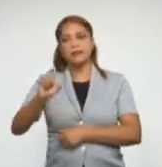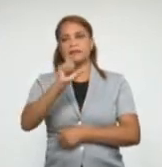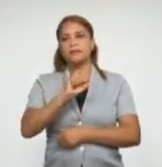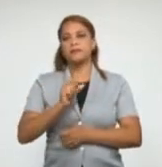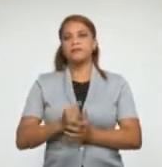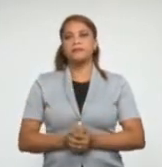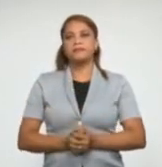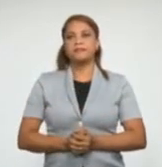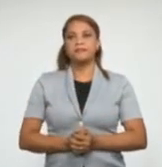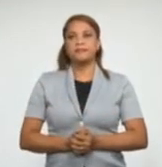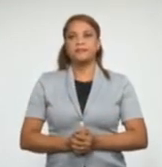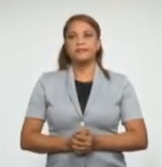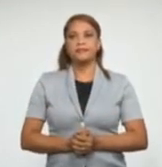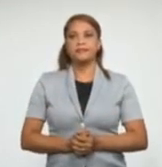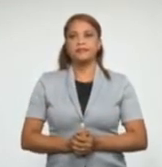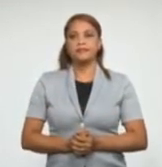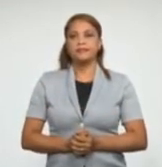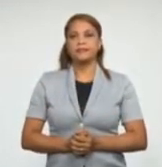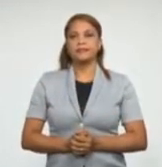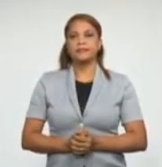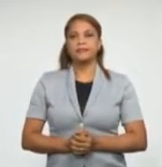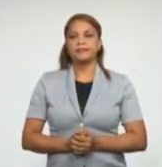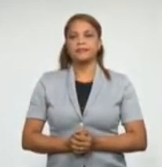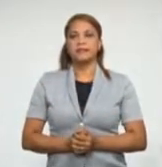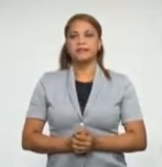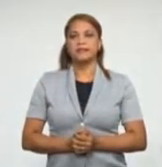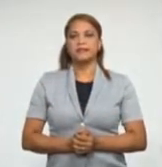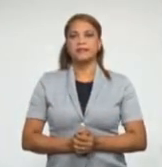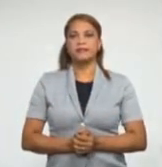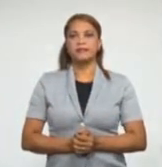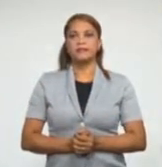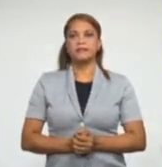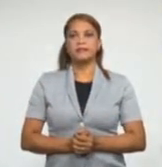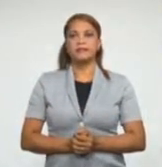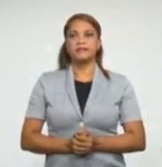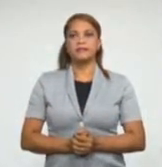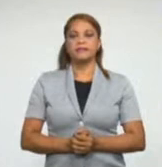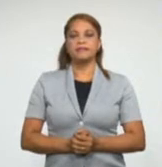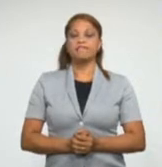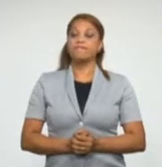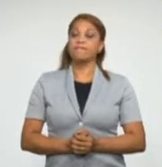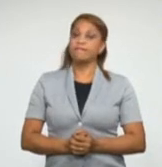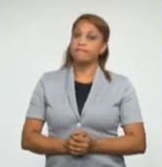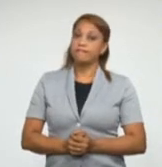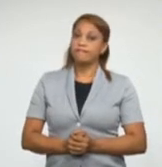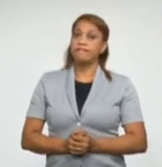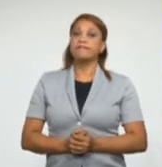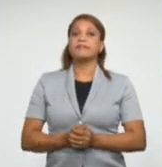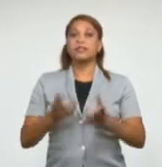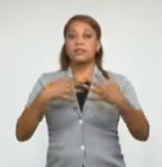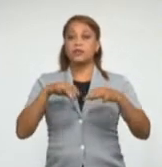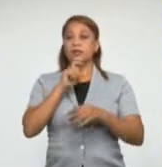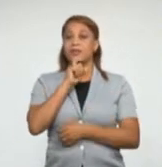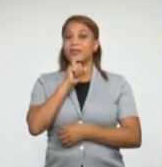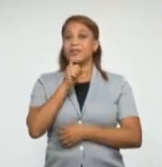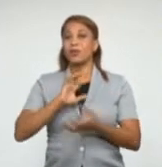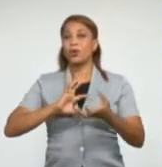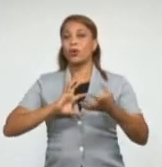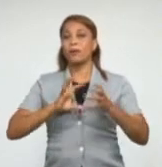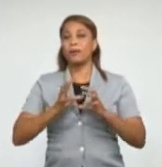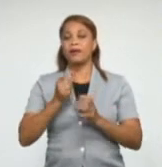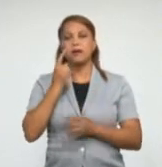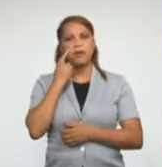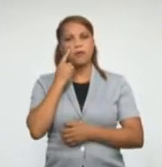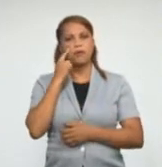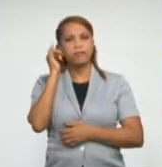Almaguer, Sistema Informativo de la Televisión Cubana. Muy compleja la situación en Camagüey, lo veíamos en este